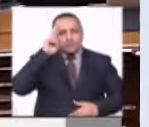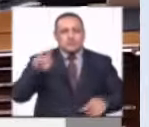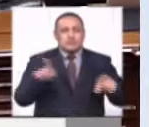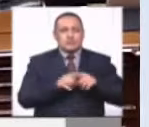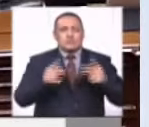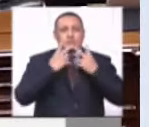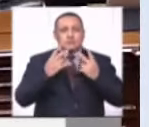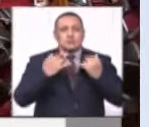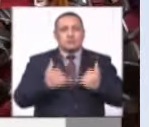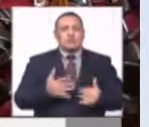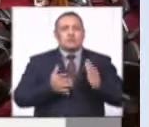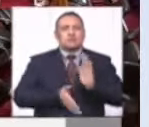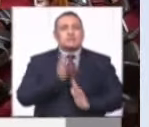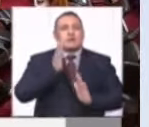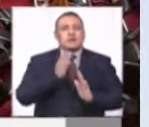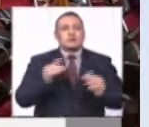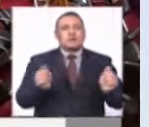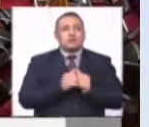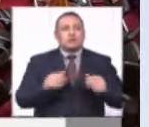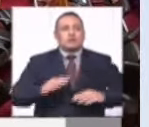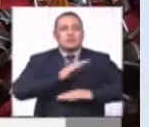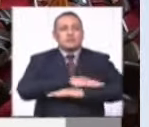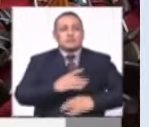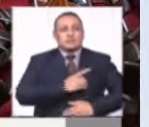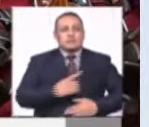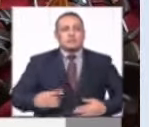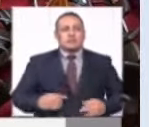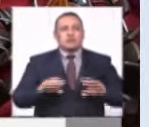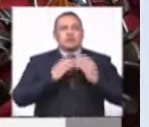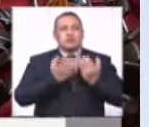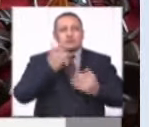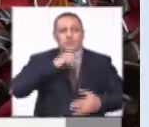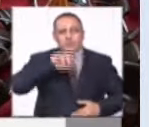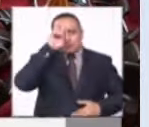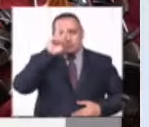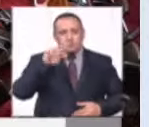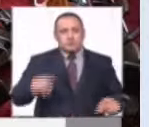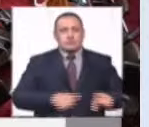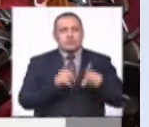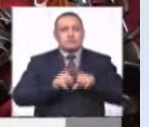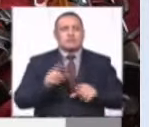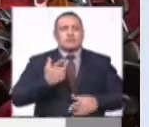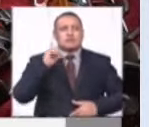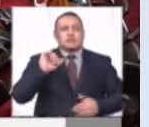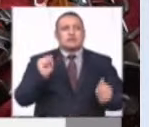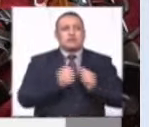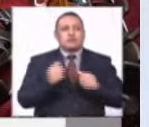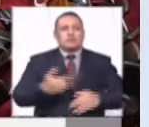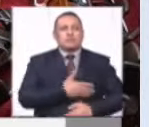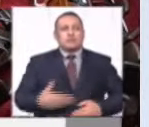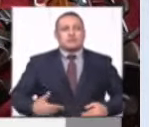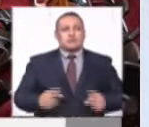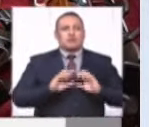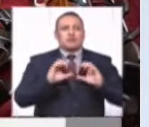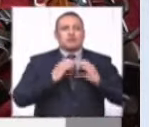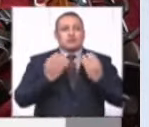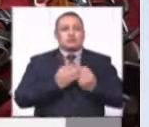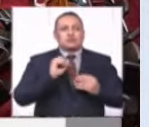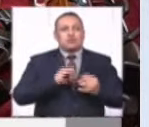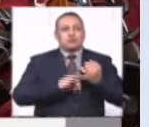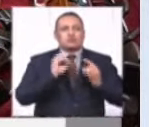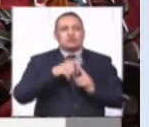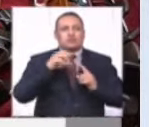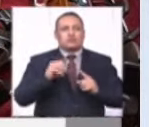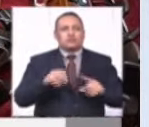Vemos justamente que se despiden de la mesa directiva del Congreso de la República, liderada por el presidente del Congreso,